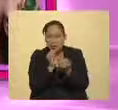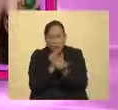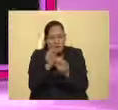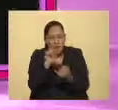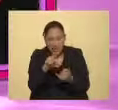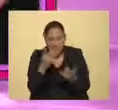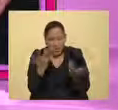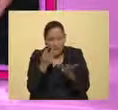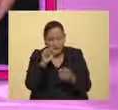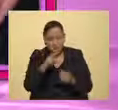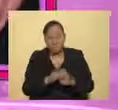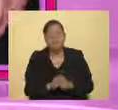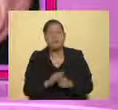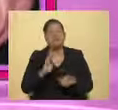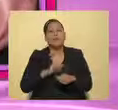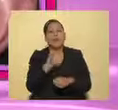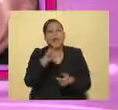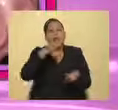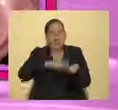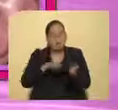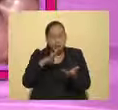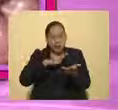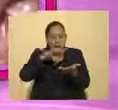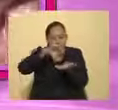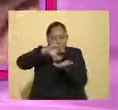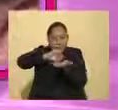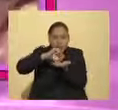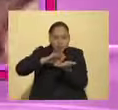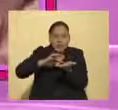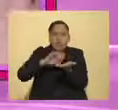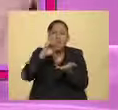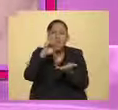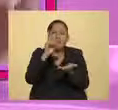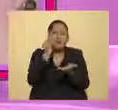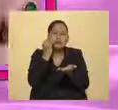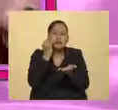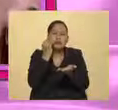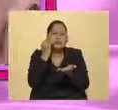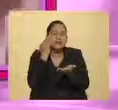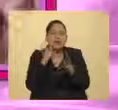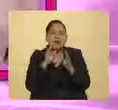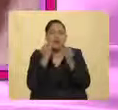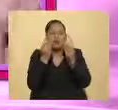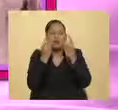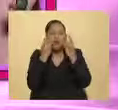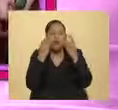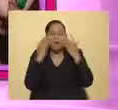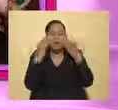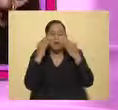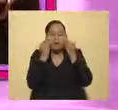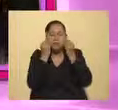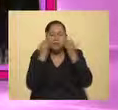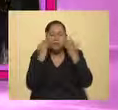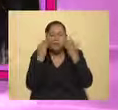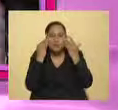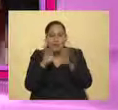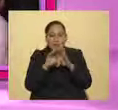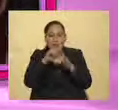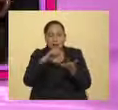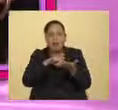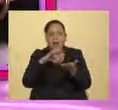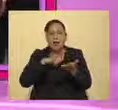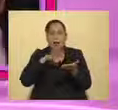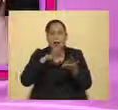de día, porque contiene precisamente humectantes, hidratantes, factor